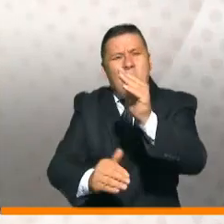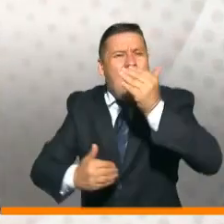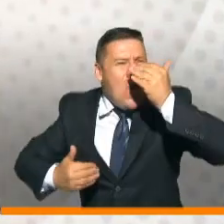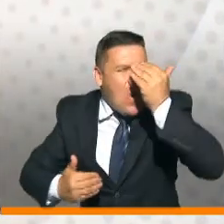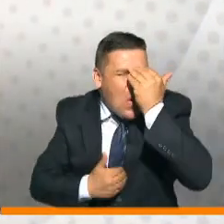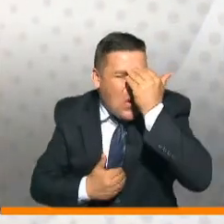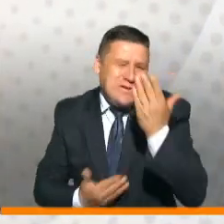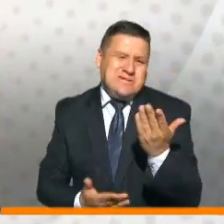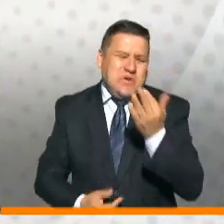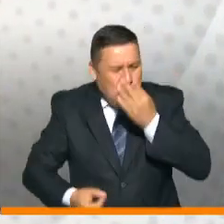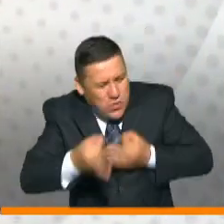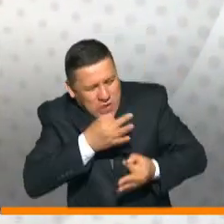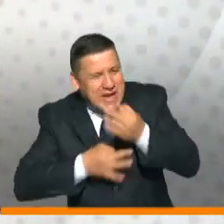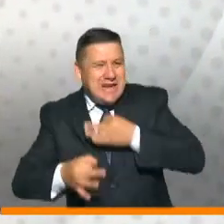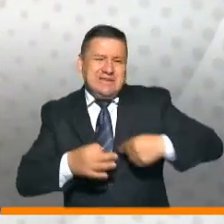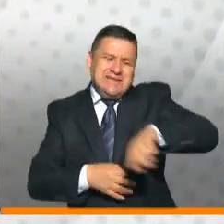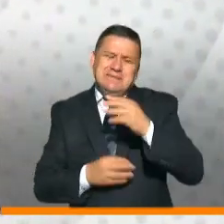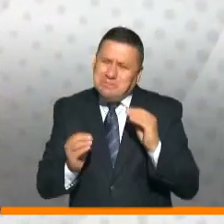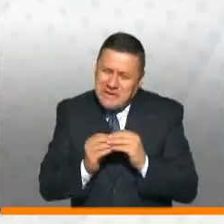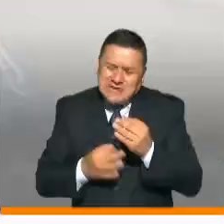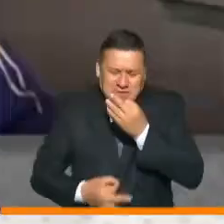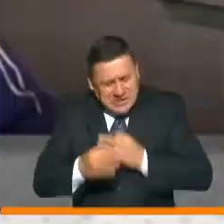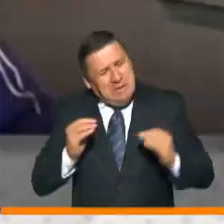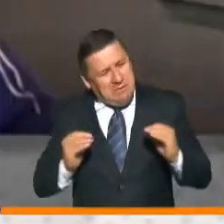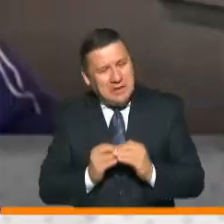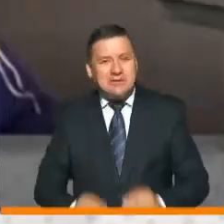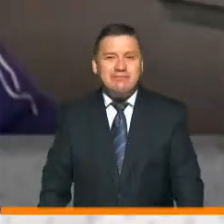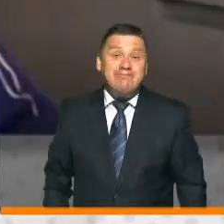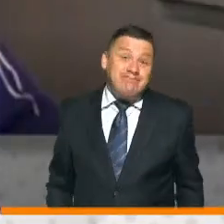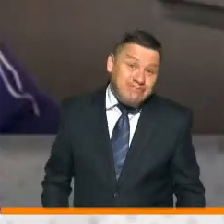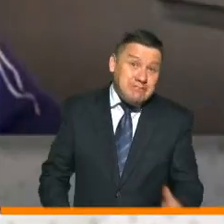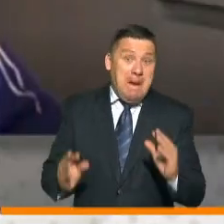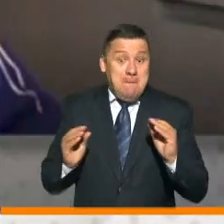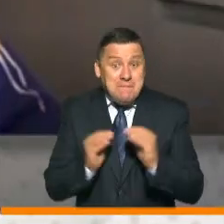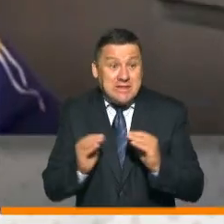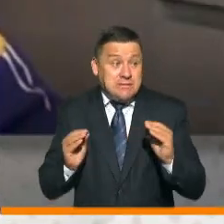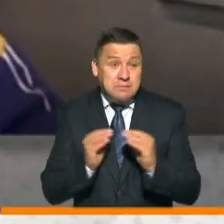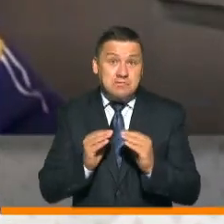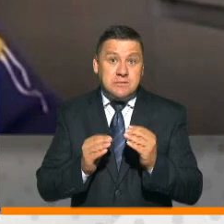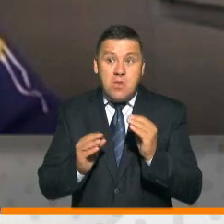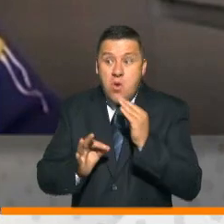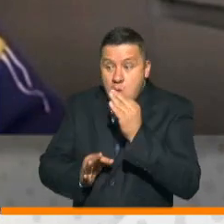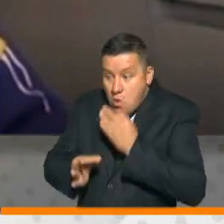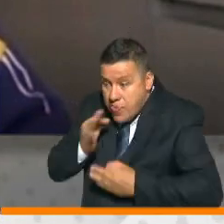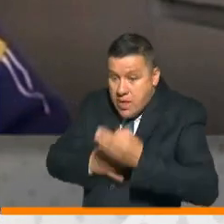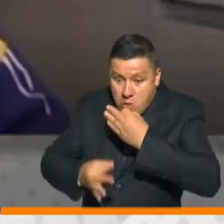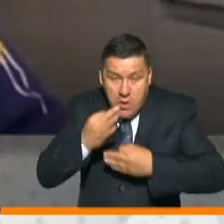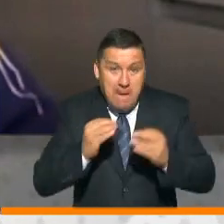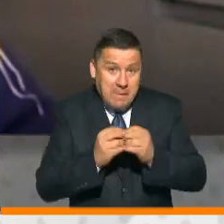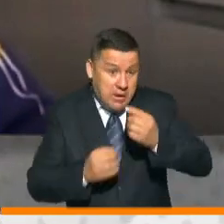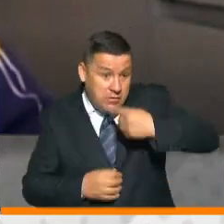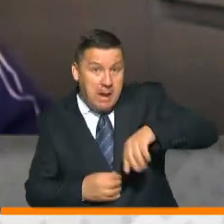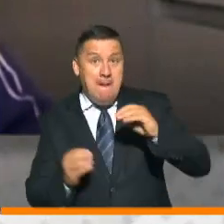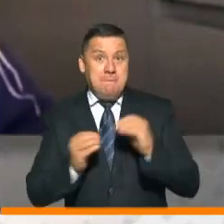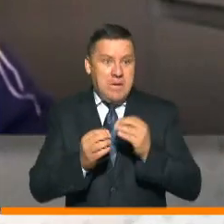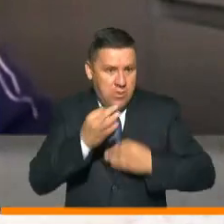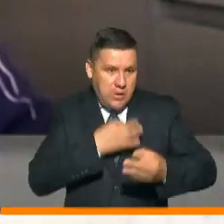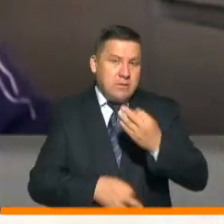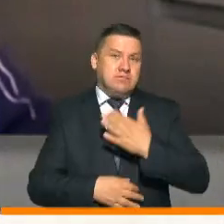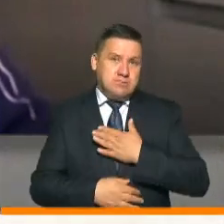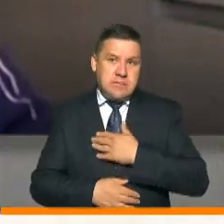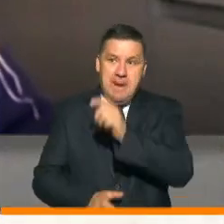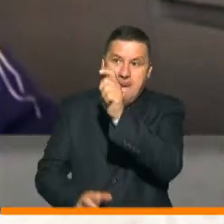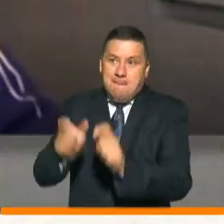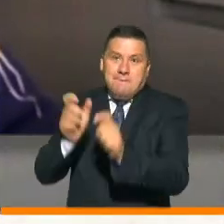conscientes y a que nos cuidemos aún más. Y yo creo que entre más nos cuidemos, no solo nosotros, sino más vamos a cuidar a todas